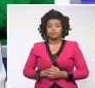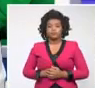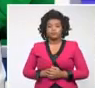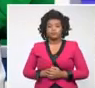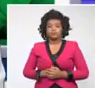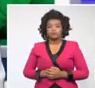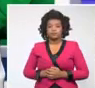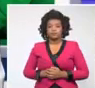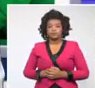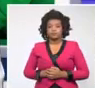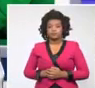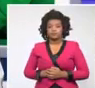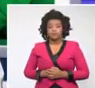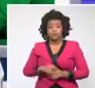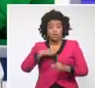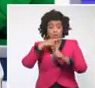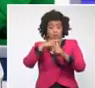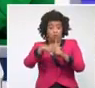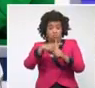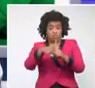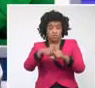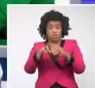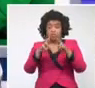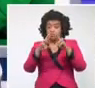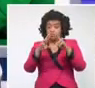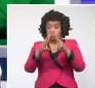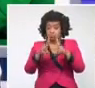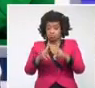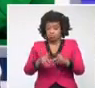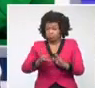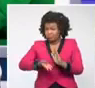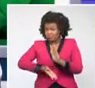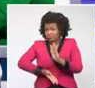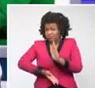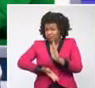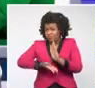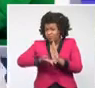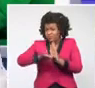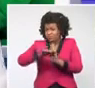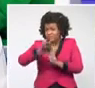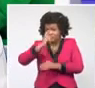Activos, una cifra muy elevada de casos pediátricos,